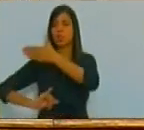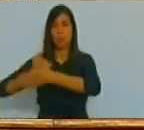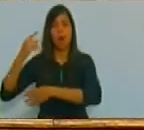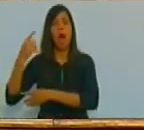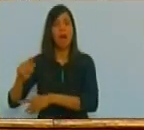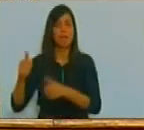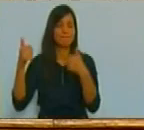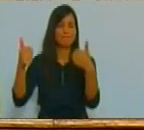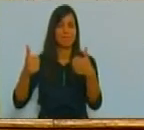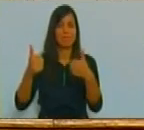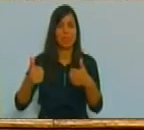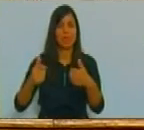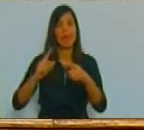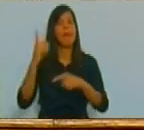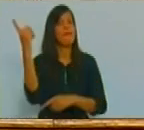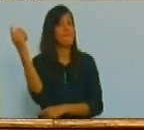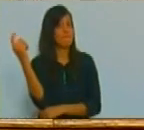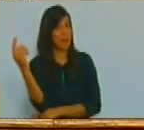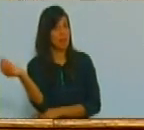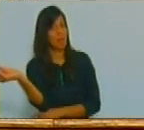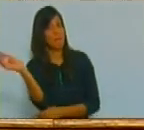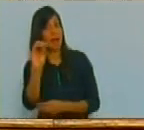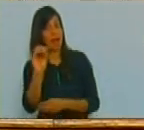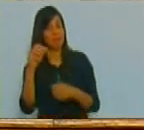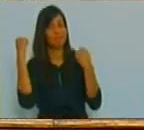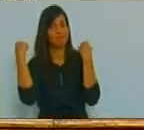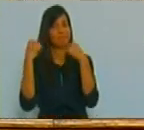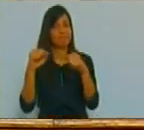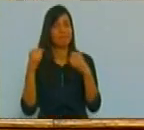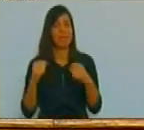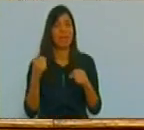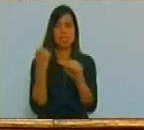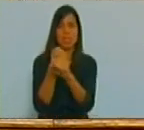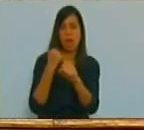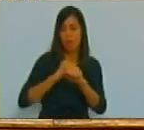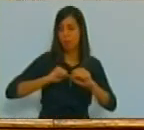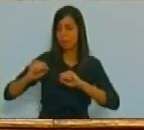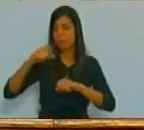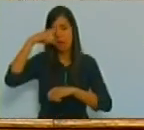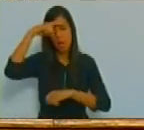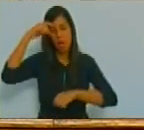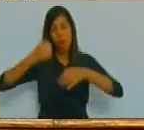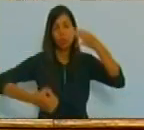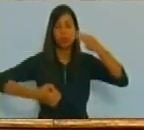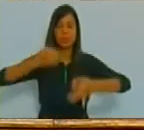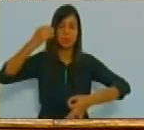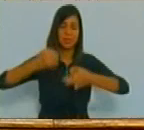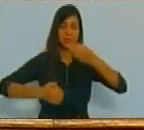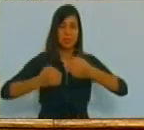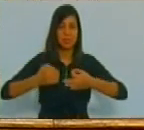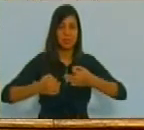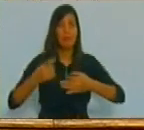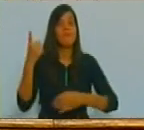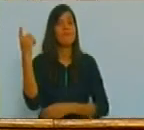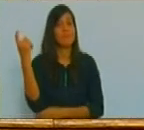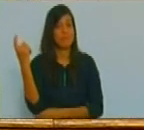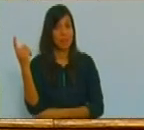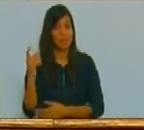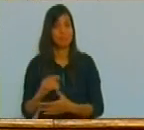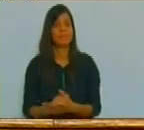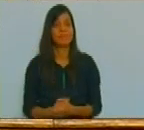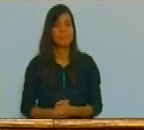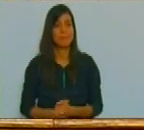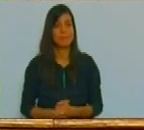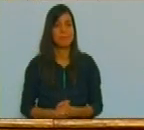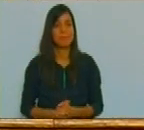es mucho lo que nos queda por hacer en el ámbito de la justicia queda mucho por hacer